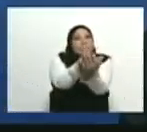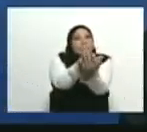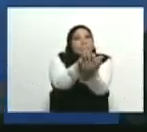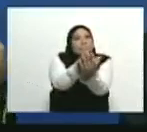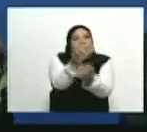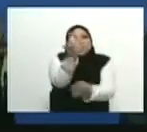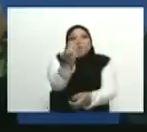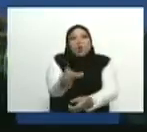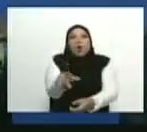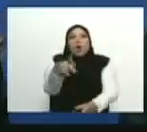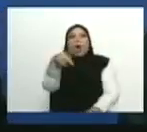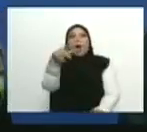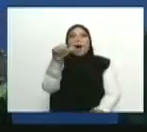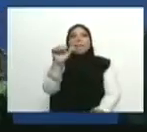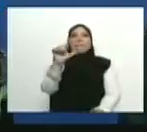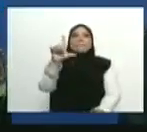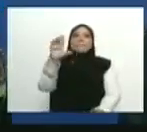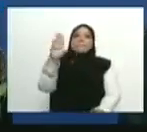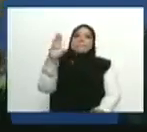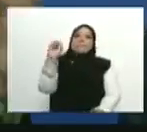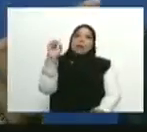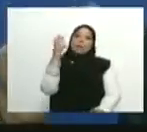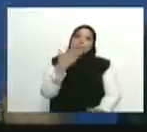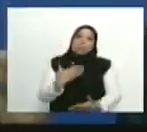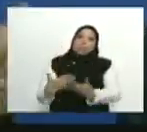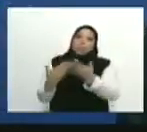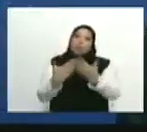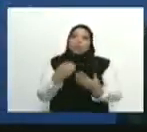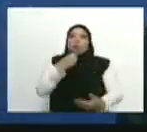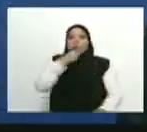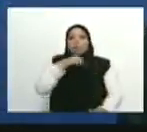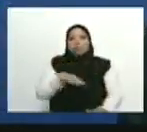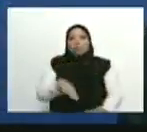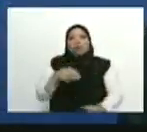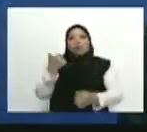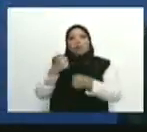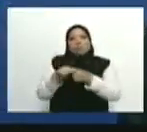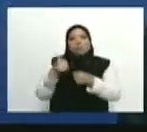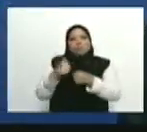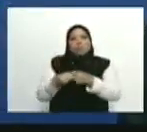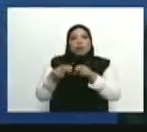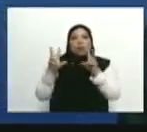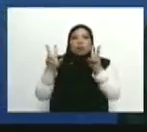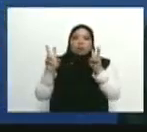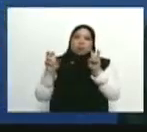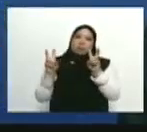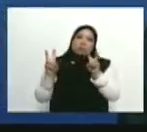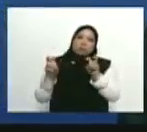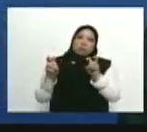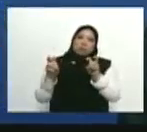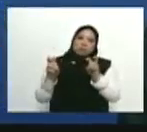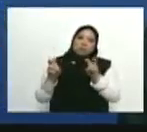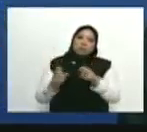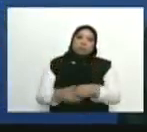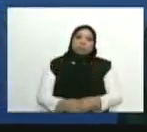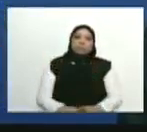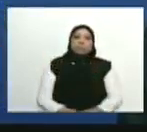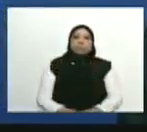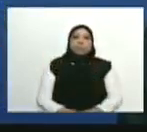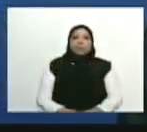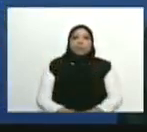Pablo Morillo. Y nosotros estamos llenos de historia. Usted en Maracaibo, y de nuevo le reitero la